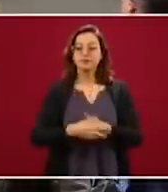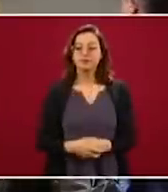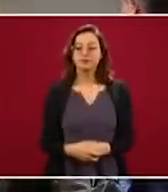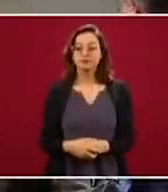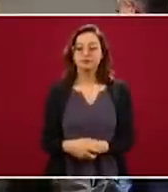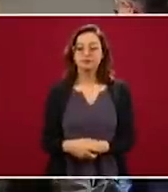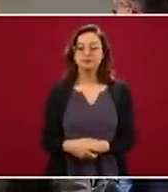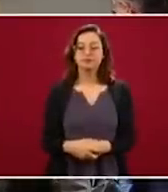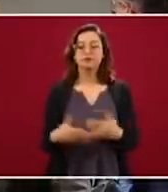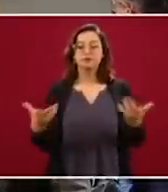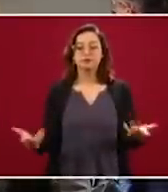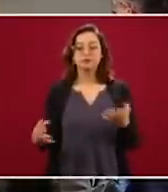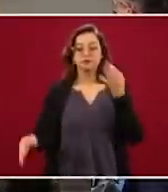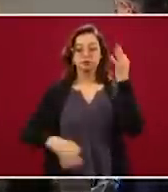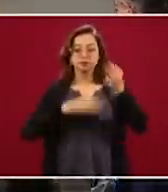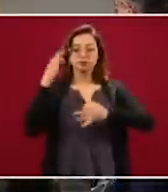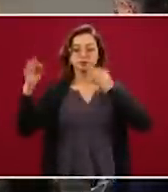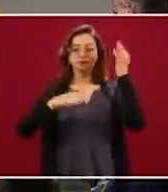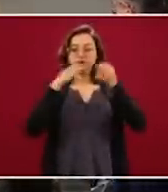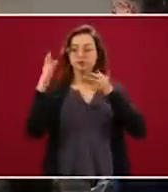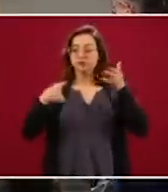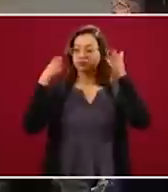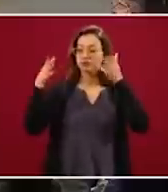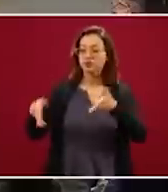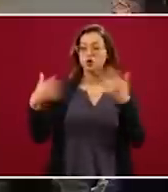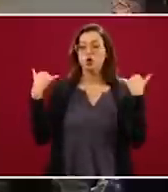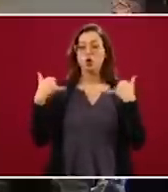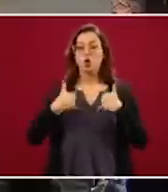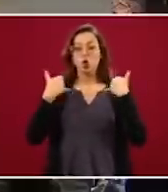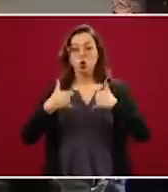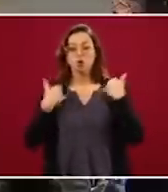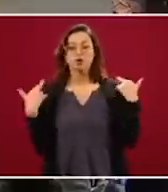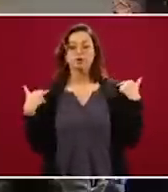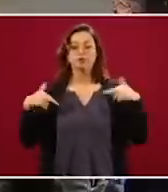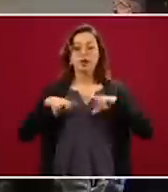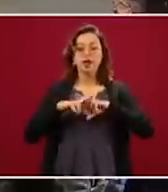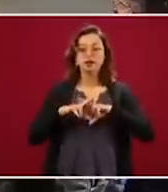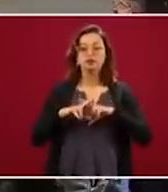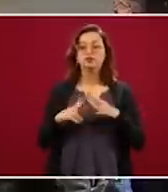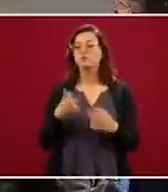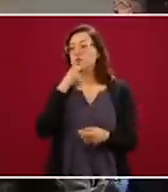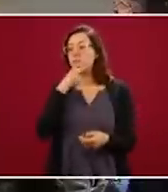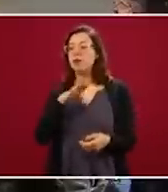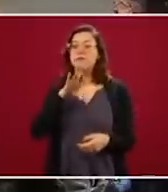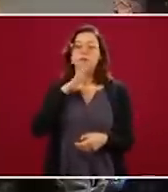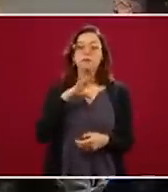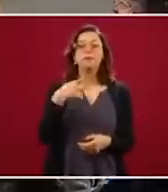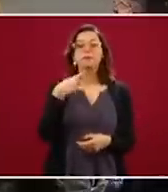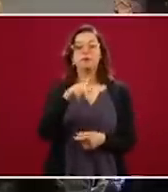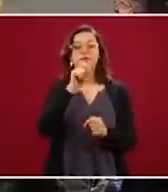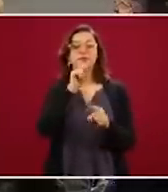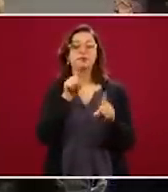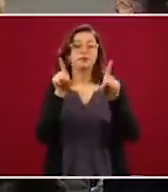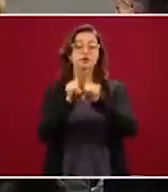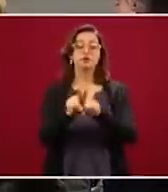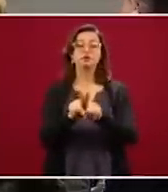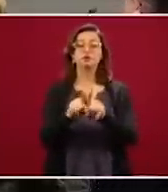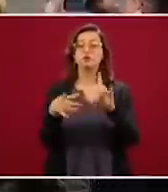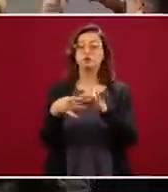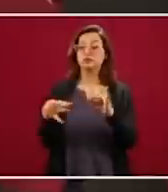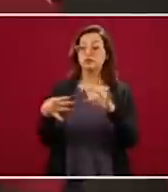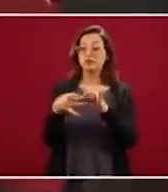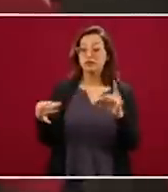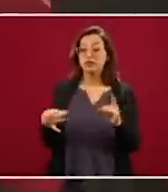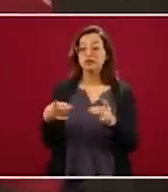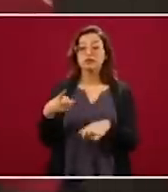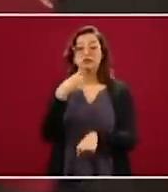dirigida a los jóvenes, a los maestros, padres de familia, pero hablando directamente de las consecuencias